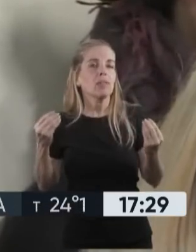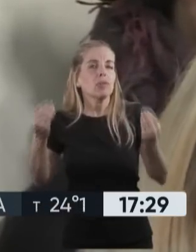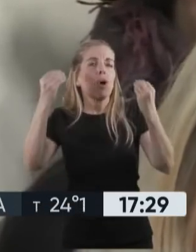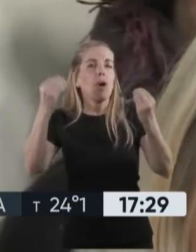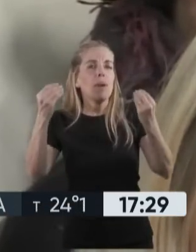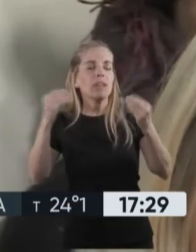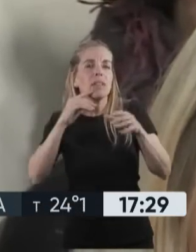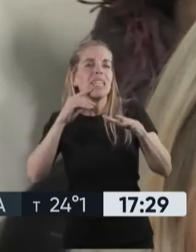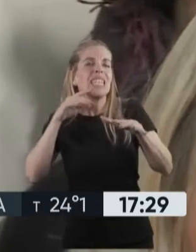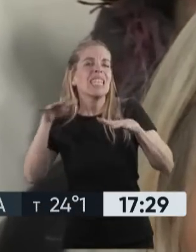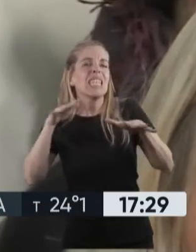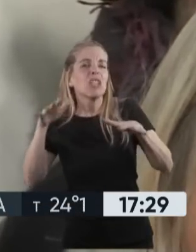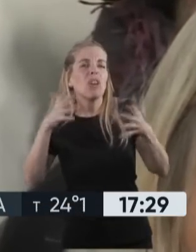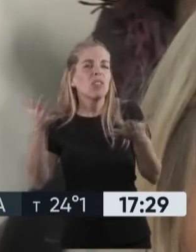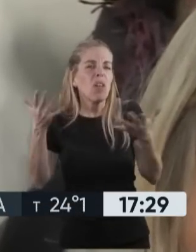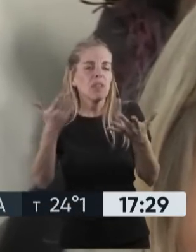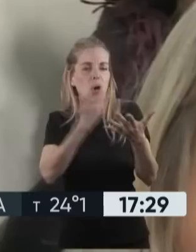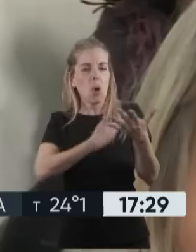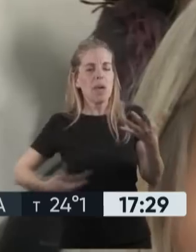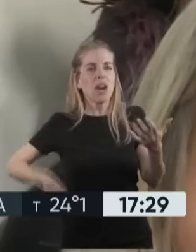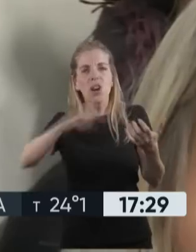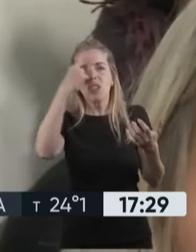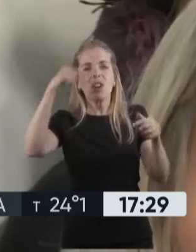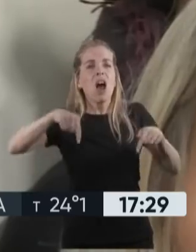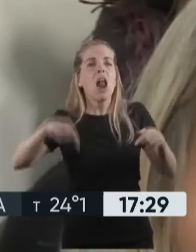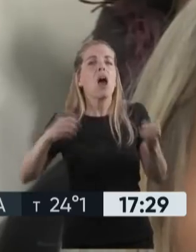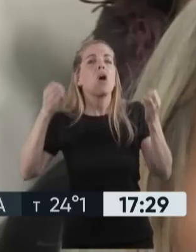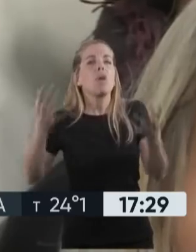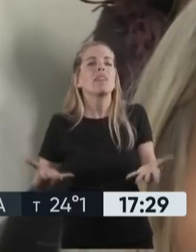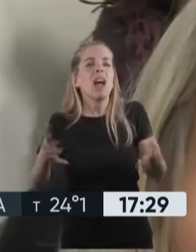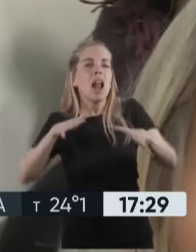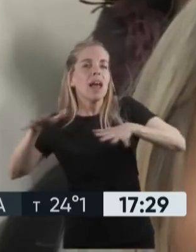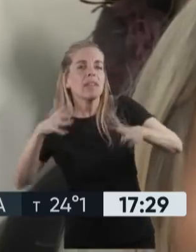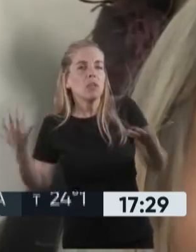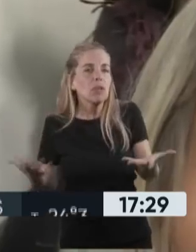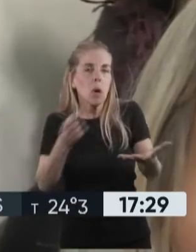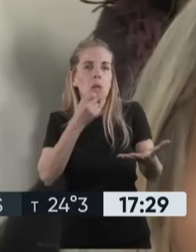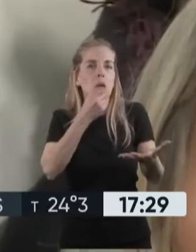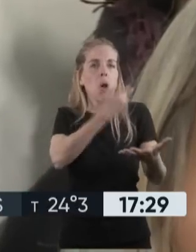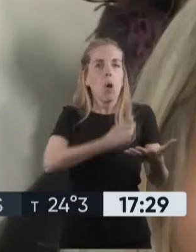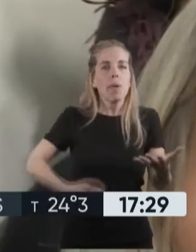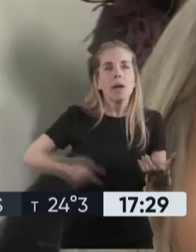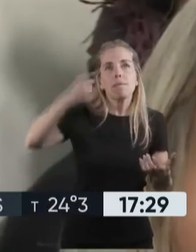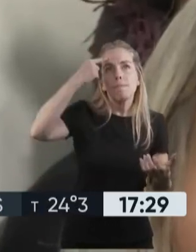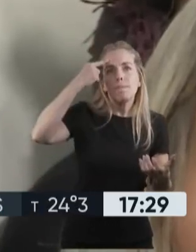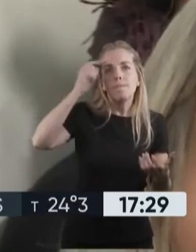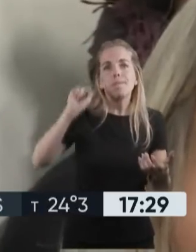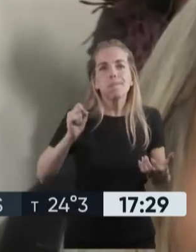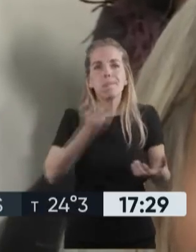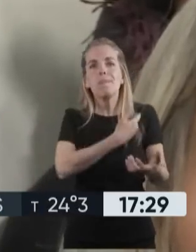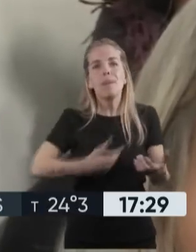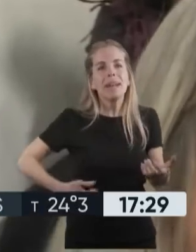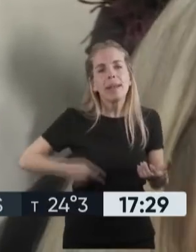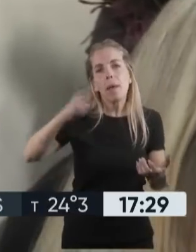de situación del Gobierno Nacional en este momento, es decir, si pensó el